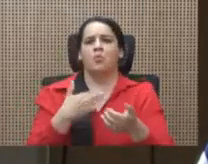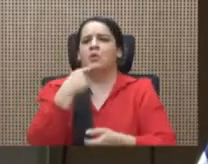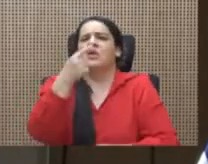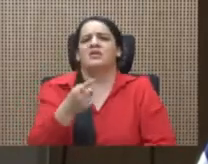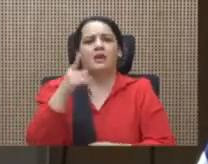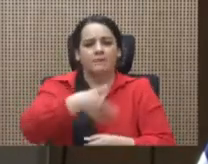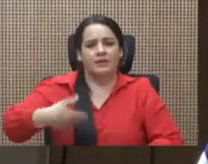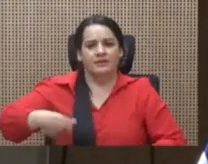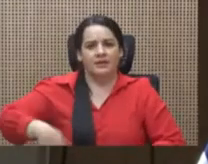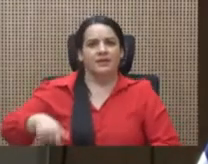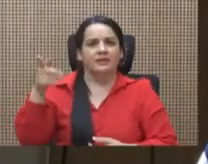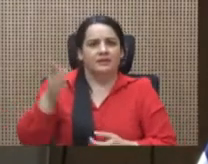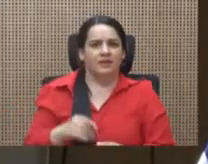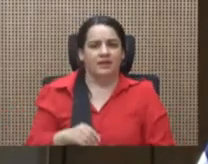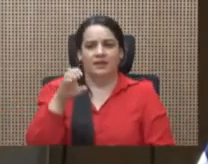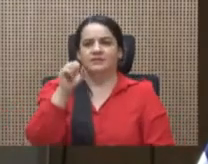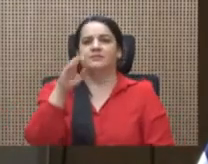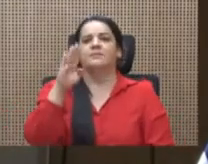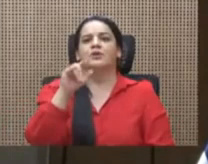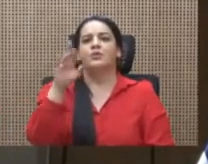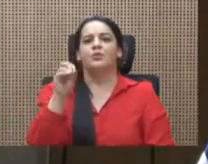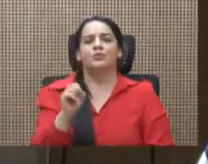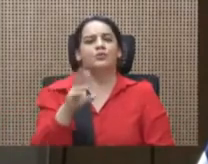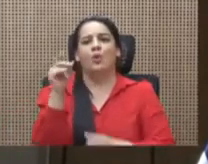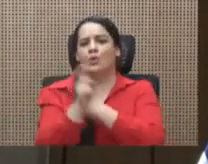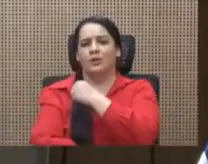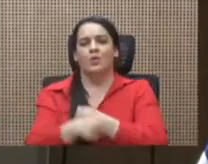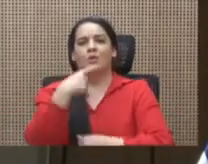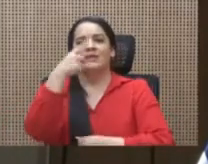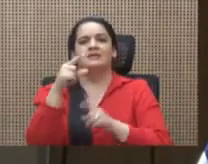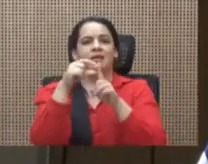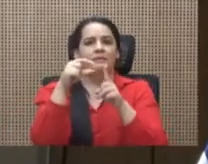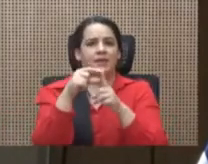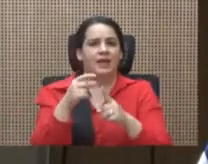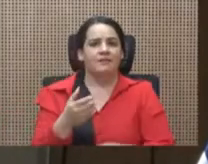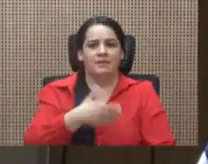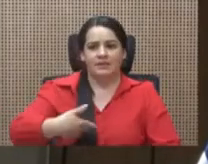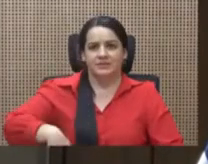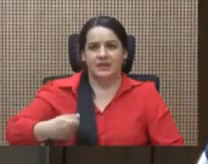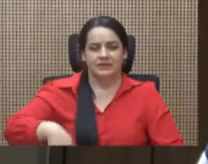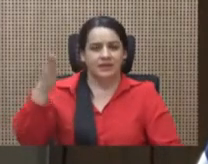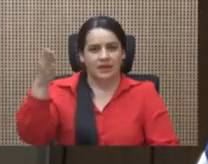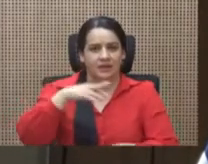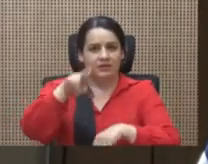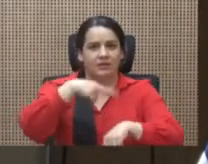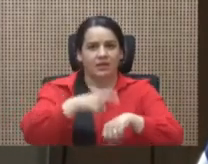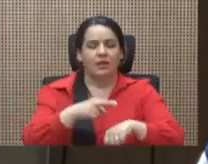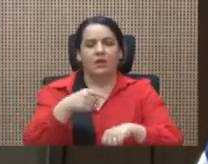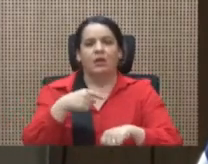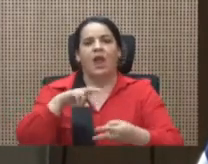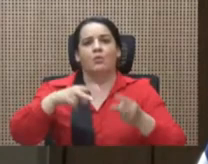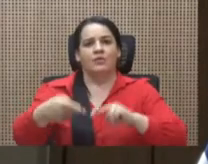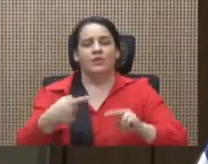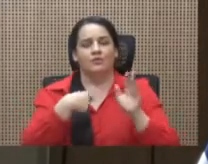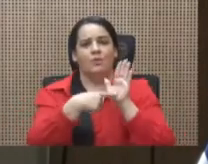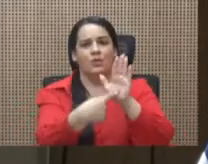Y no estoy condonando las palabras del presidente de la República, por el contrario, lo que estoy es señalando las contradicciones